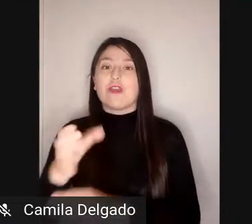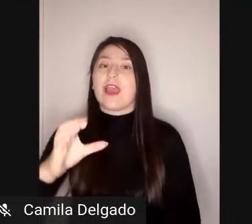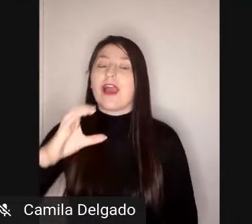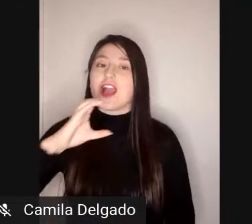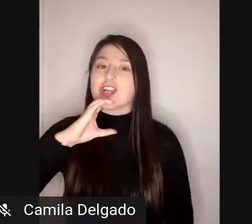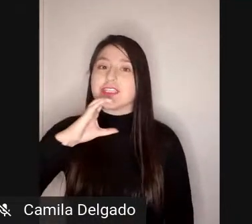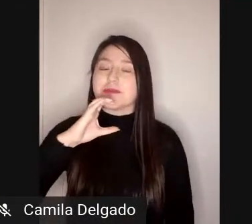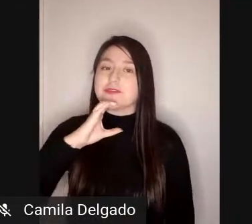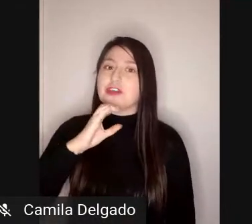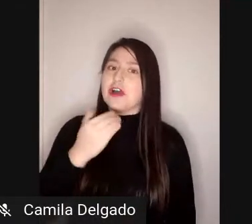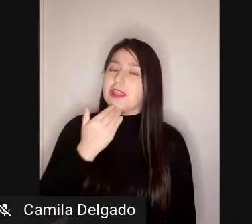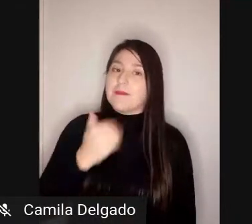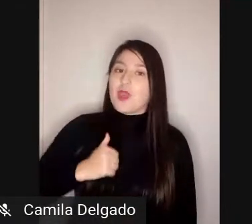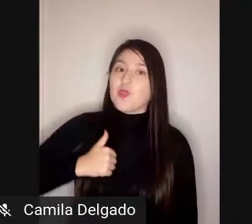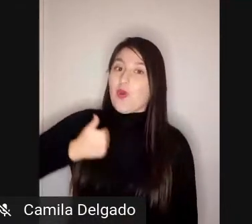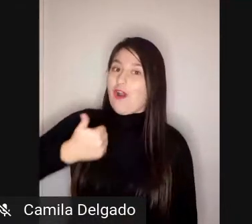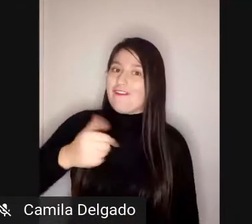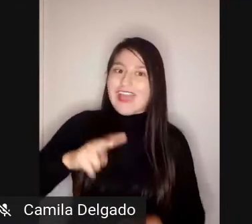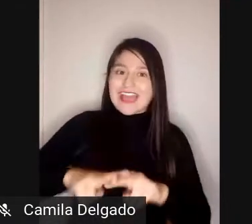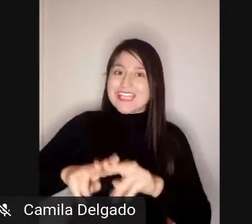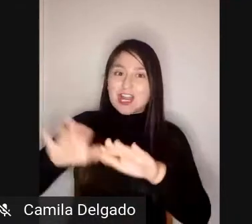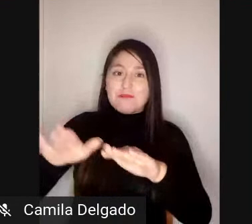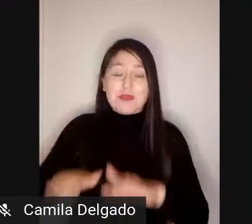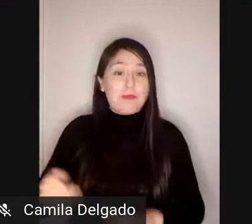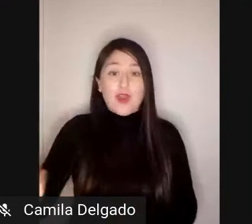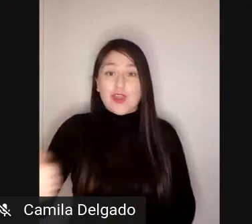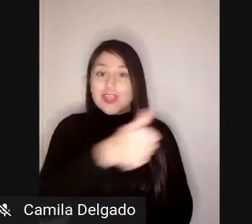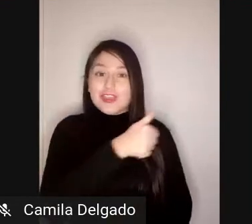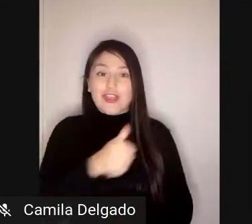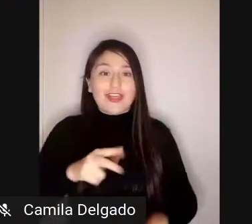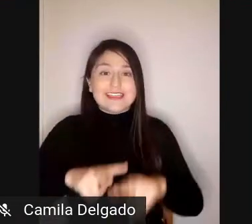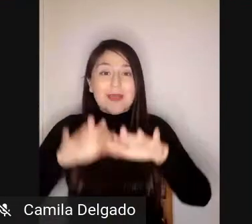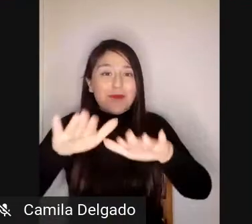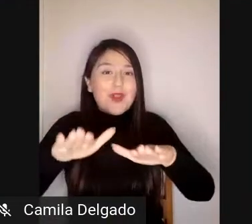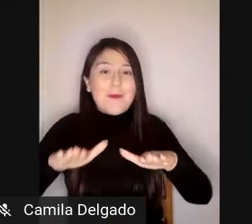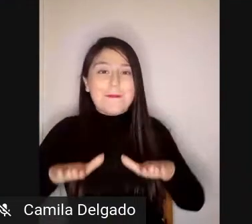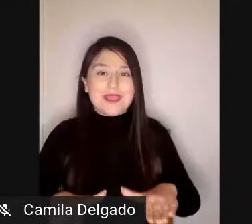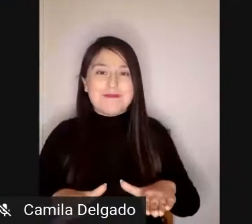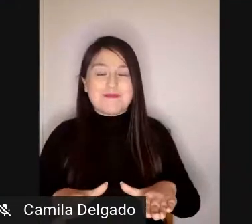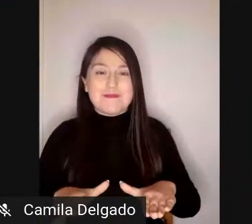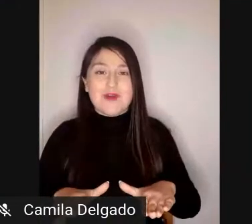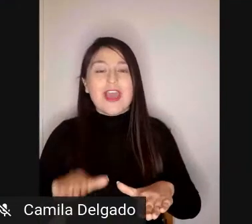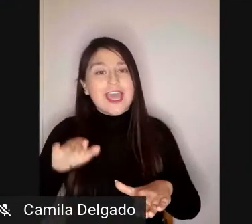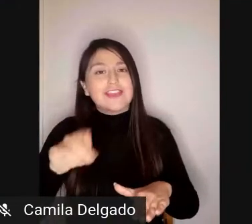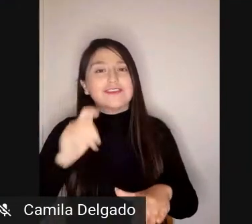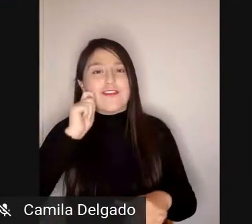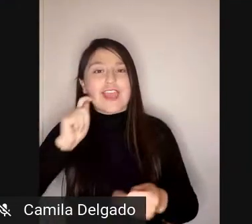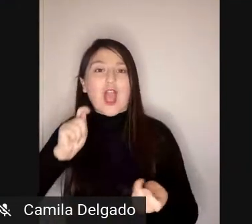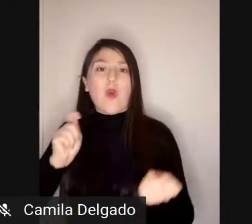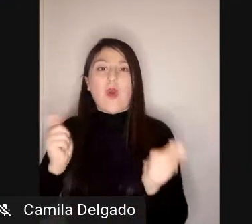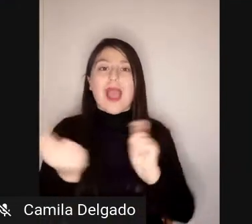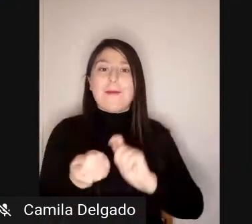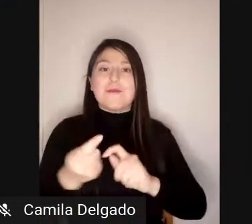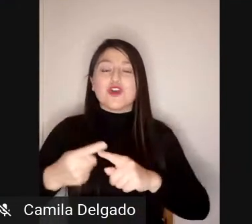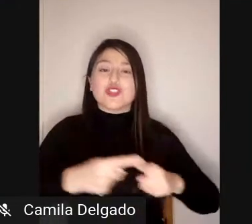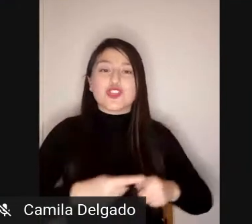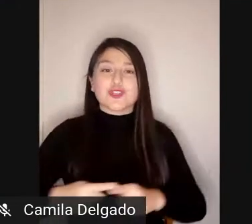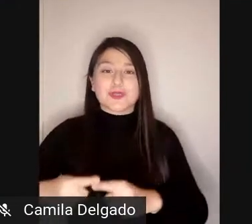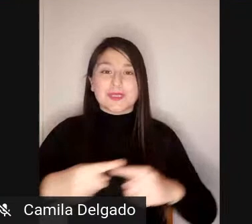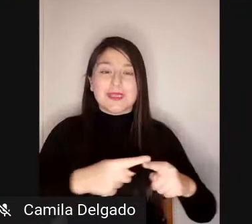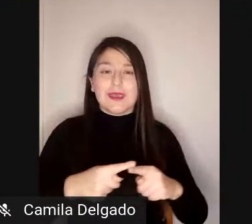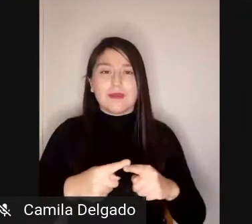y entonces al final estábamos todos en las mismas, y eso responde, creo, a un cambio social, a una proyección social, creo que hay mucho